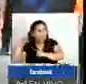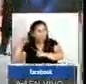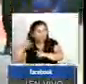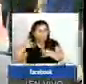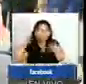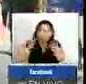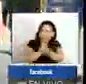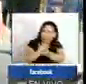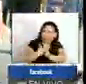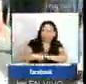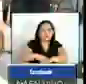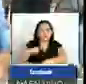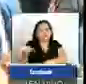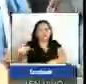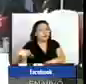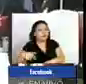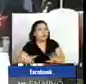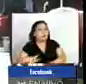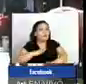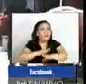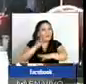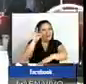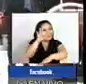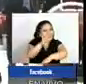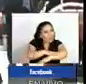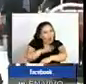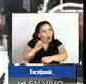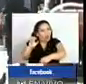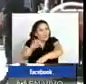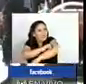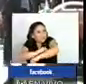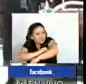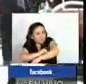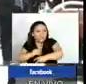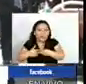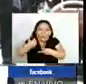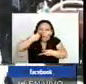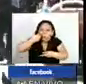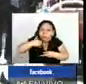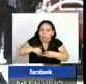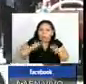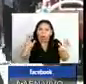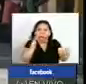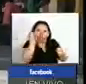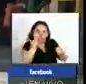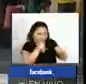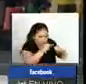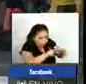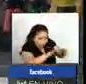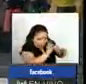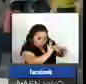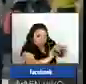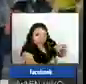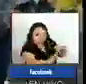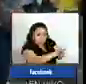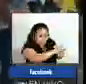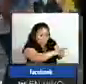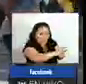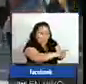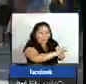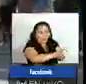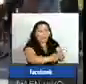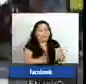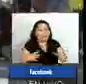de manos constante y para evitar el dengue, zika o chikungunya, eliminar los depósitos en donde se pueda acumular agua,